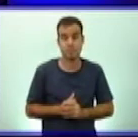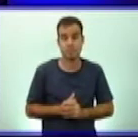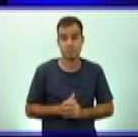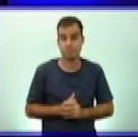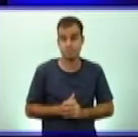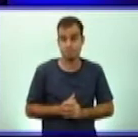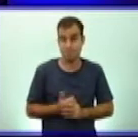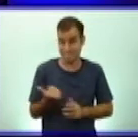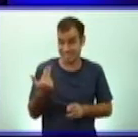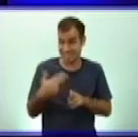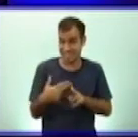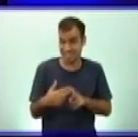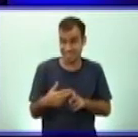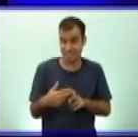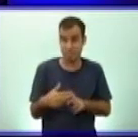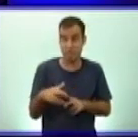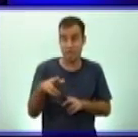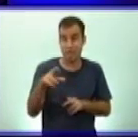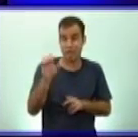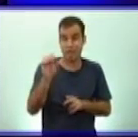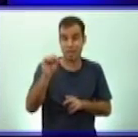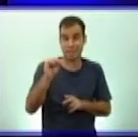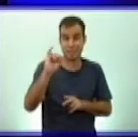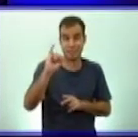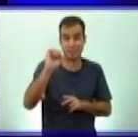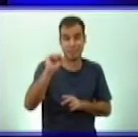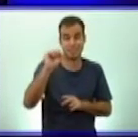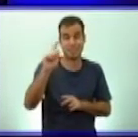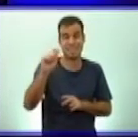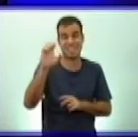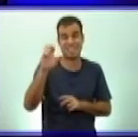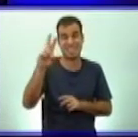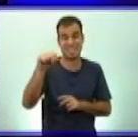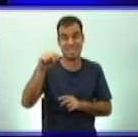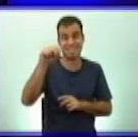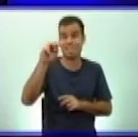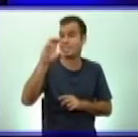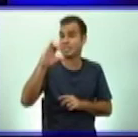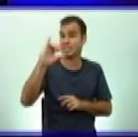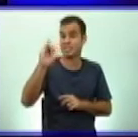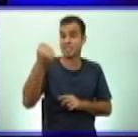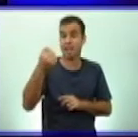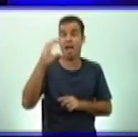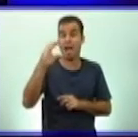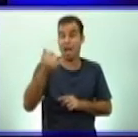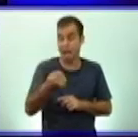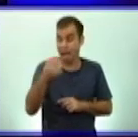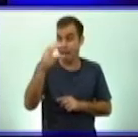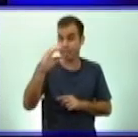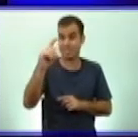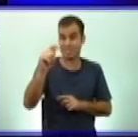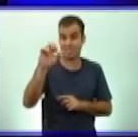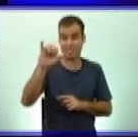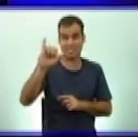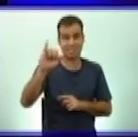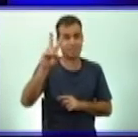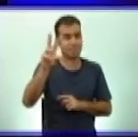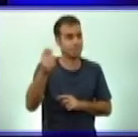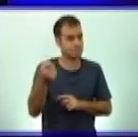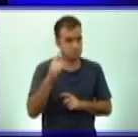resistencia activa del dispositivo. Pero acá ocurre lo siguiente: el elemento